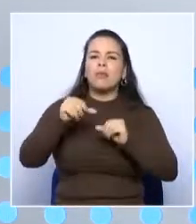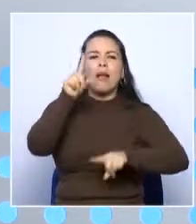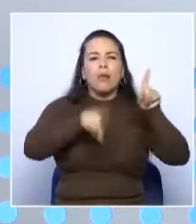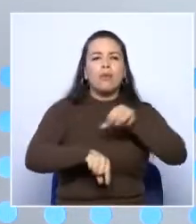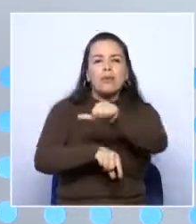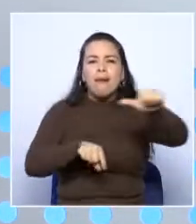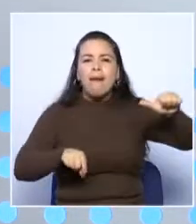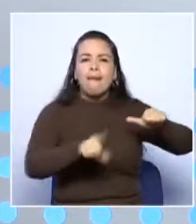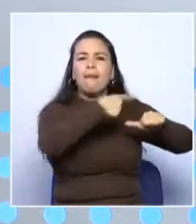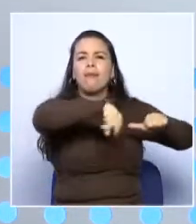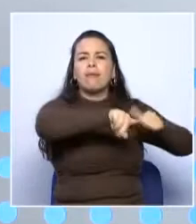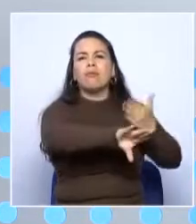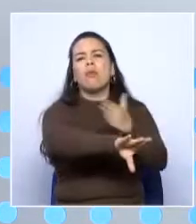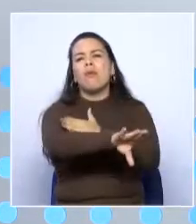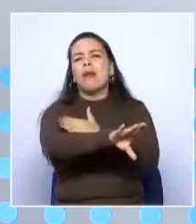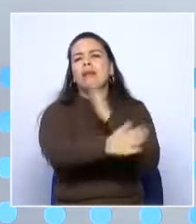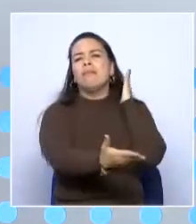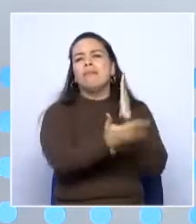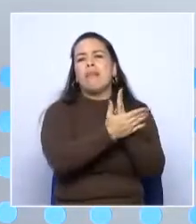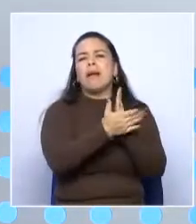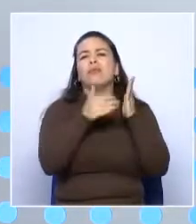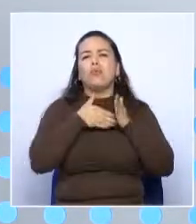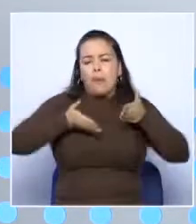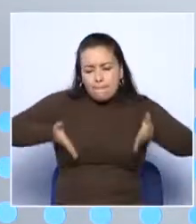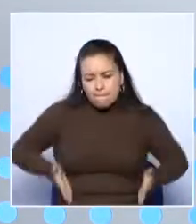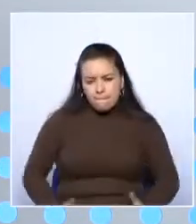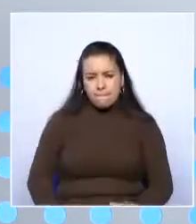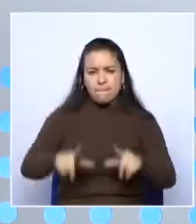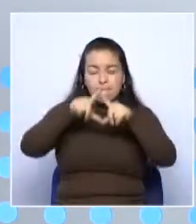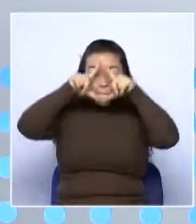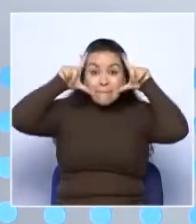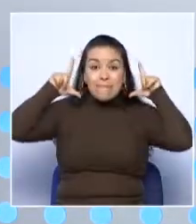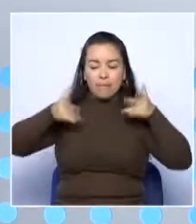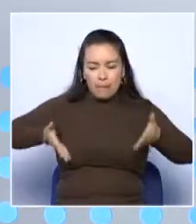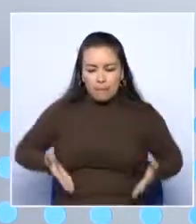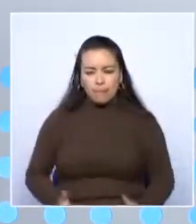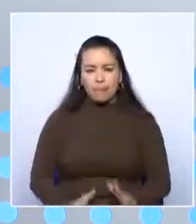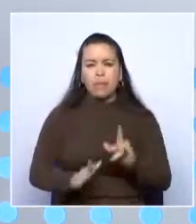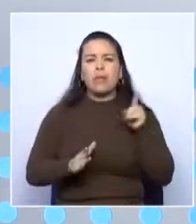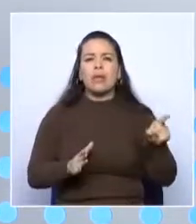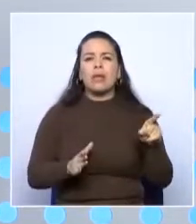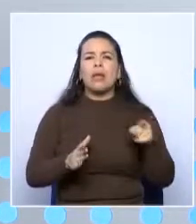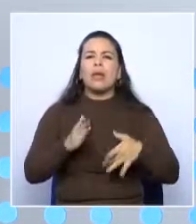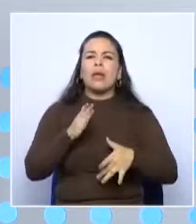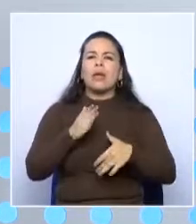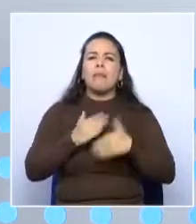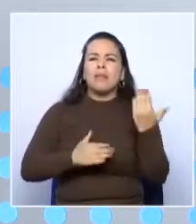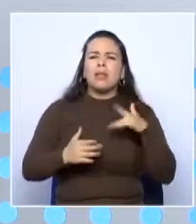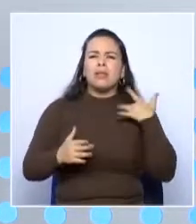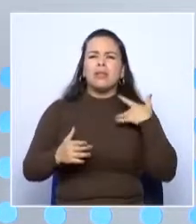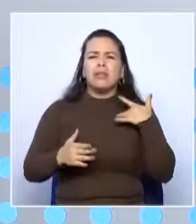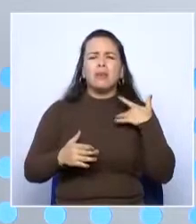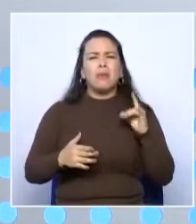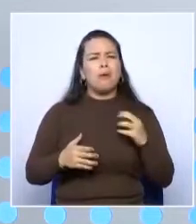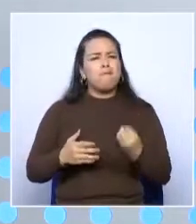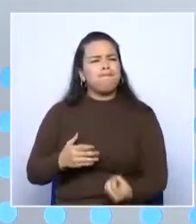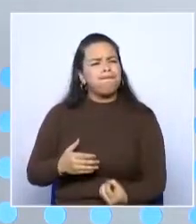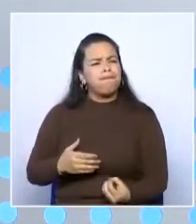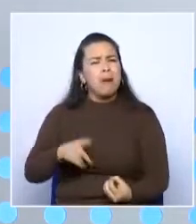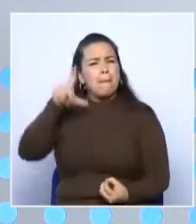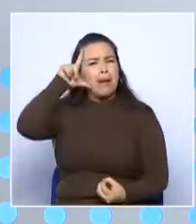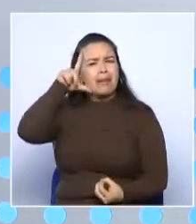que han tenido de pronto partos vaginales, y entonces empieza a sentir como si tuvieran un bulto en